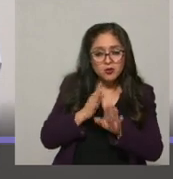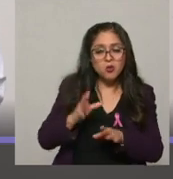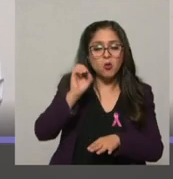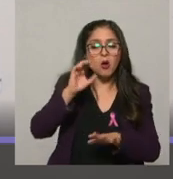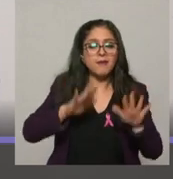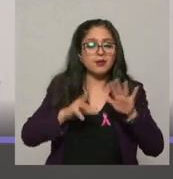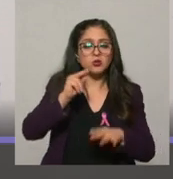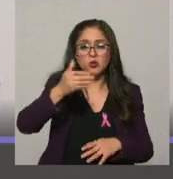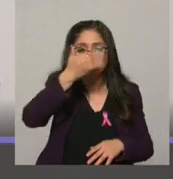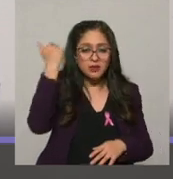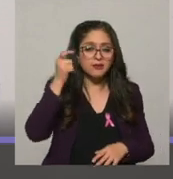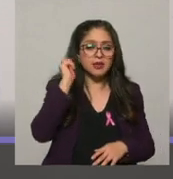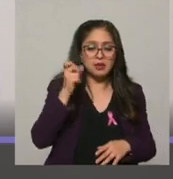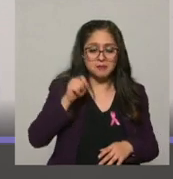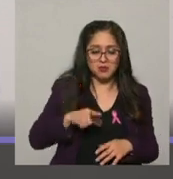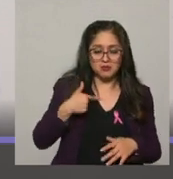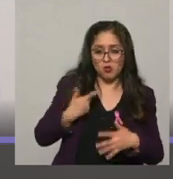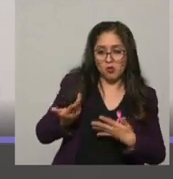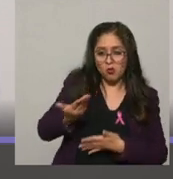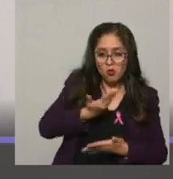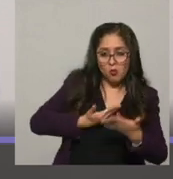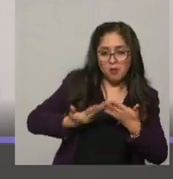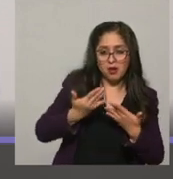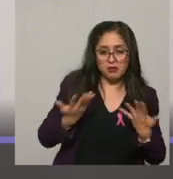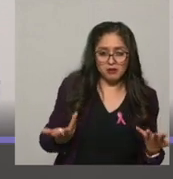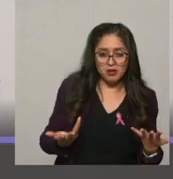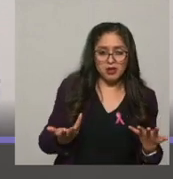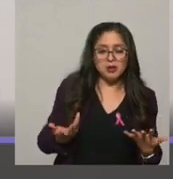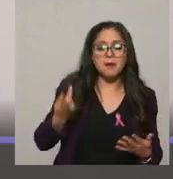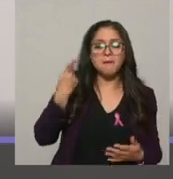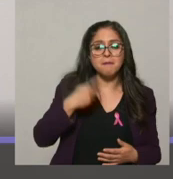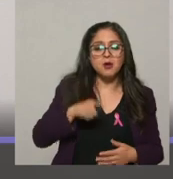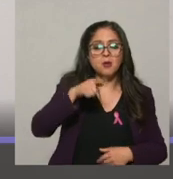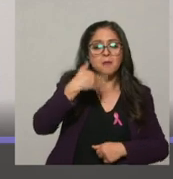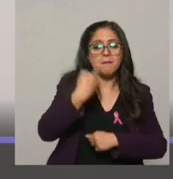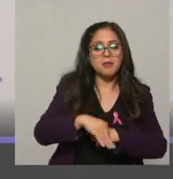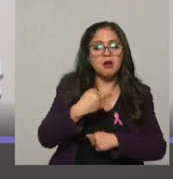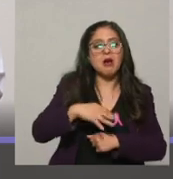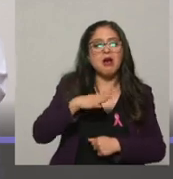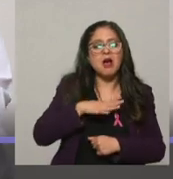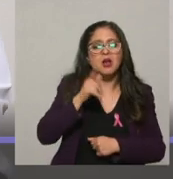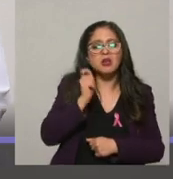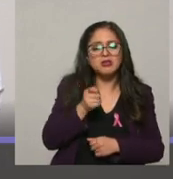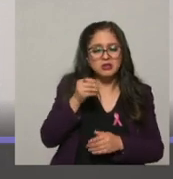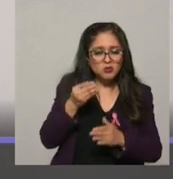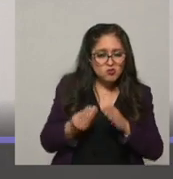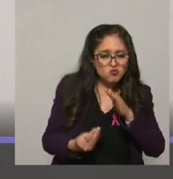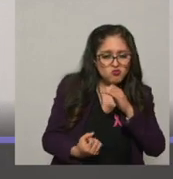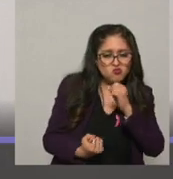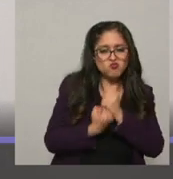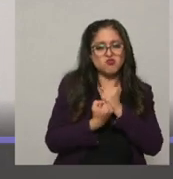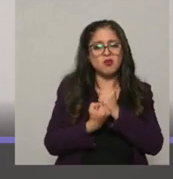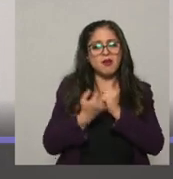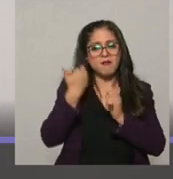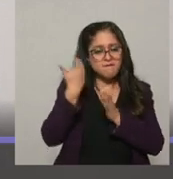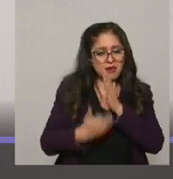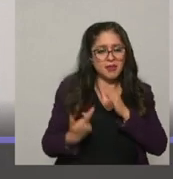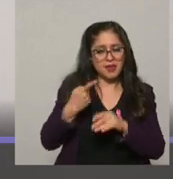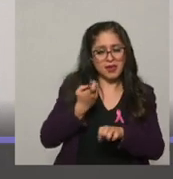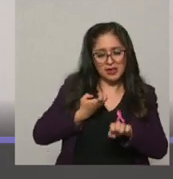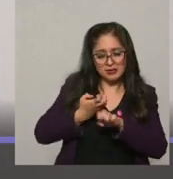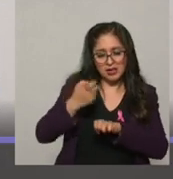se comparten, y entonces eventualmente puede haber por ahí como un soporte que el Estado no está